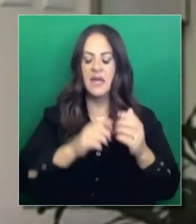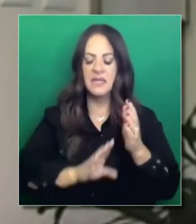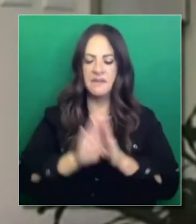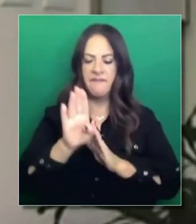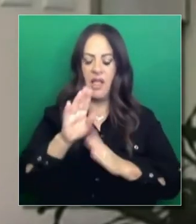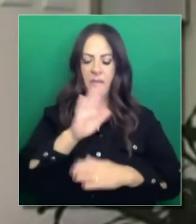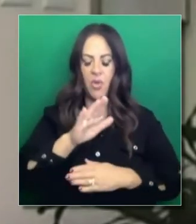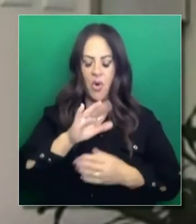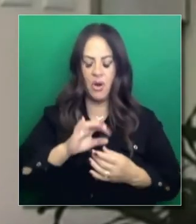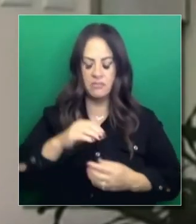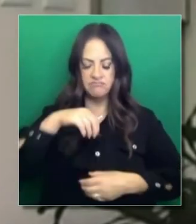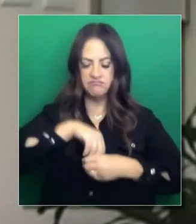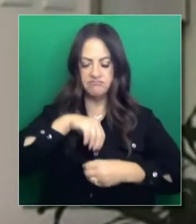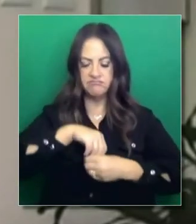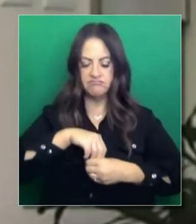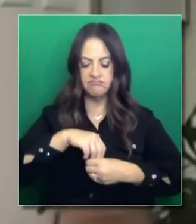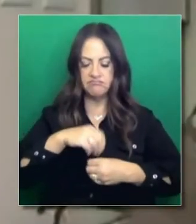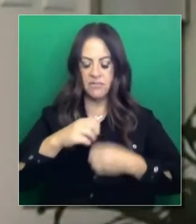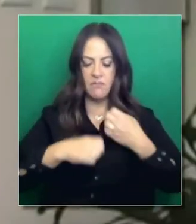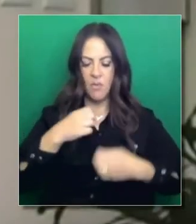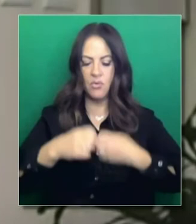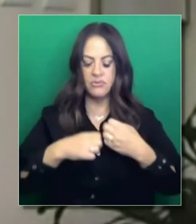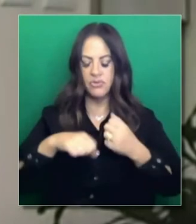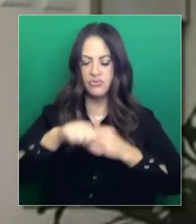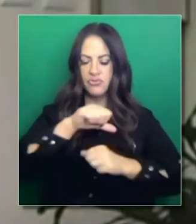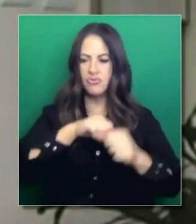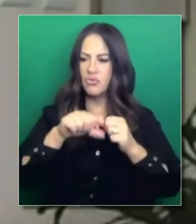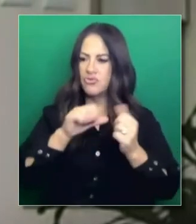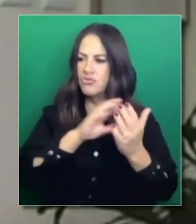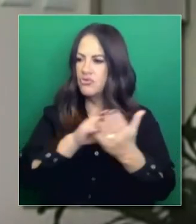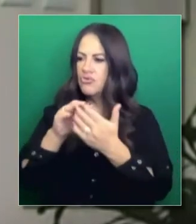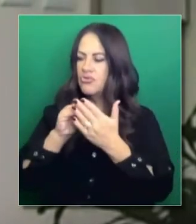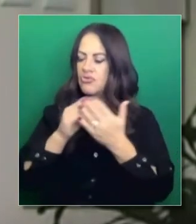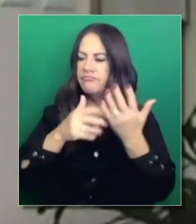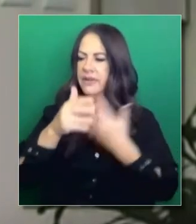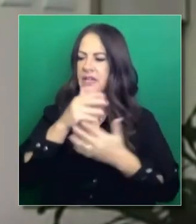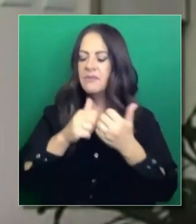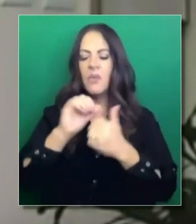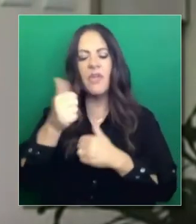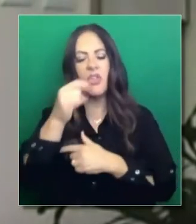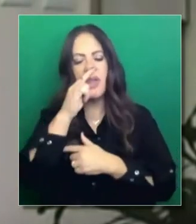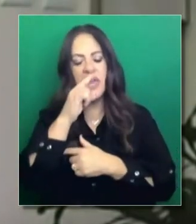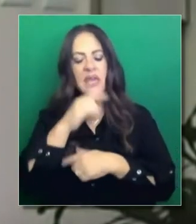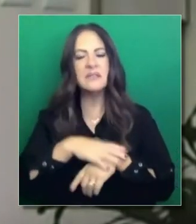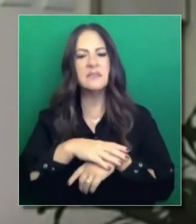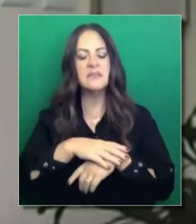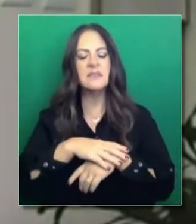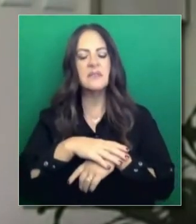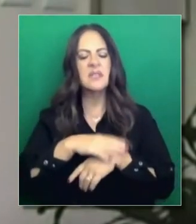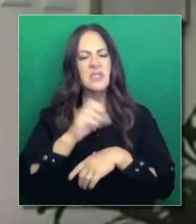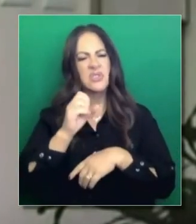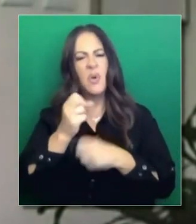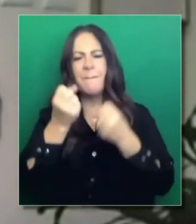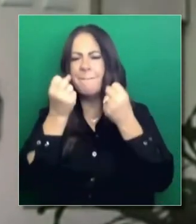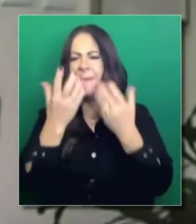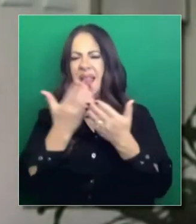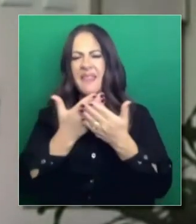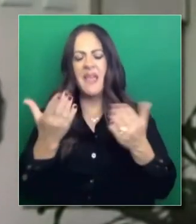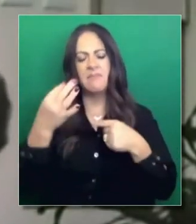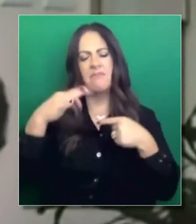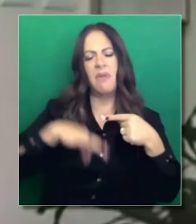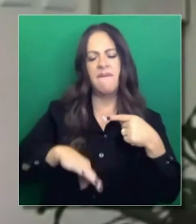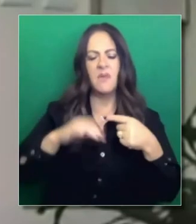que sean conscientes de sí mismos socialmente. Queremos que todo eso sea parte de lo